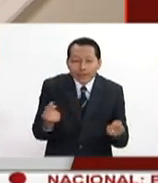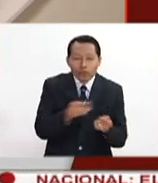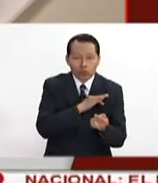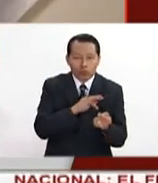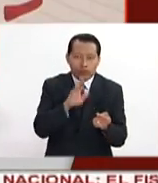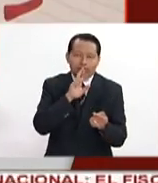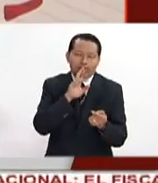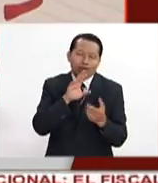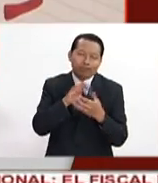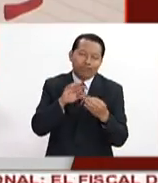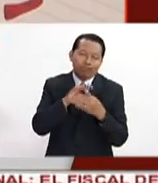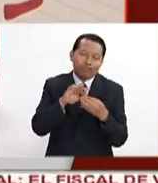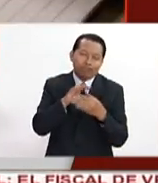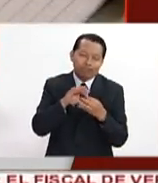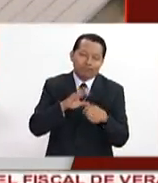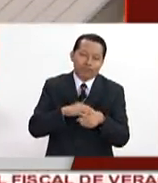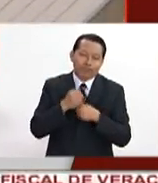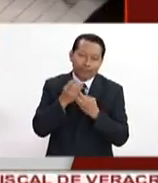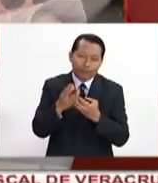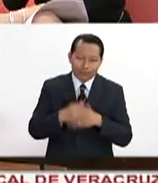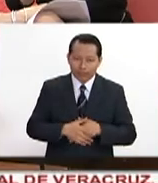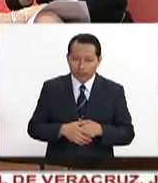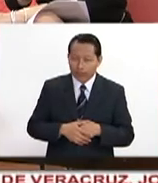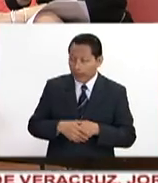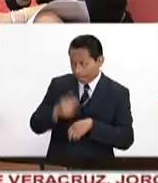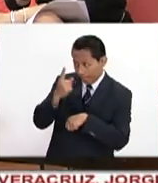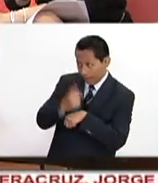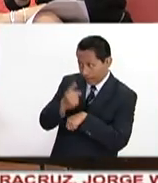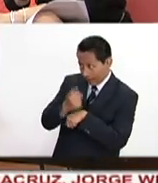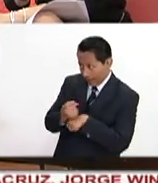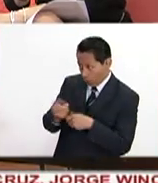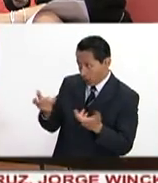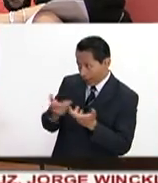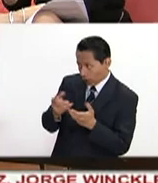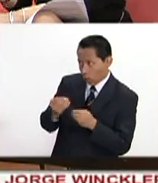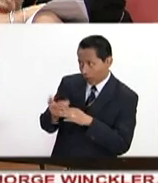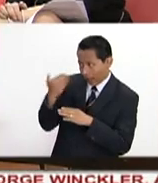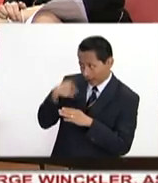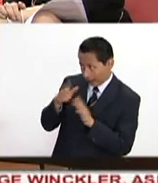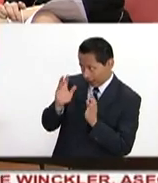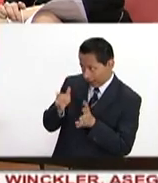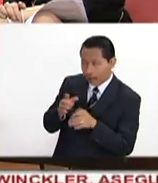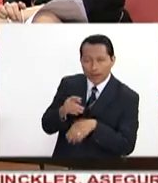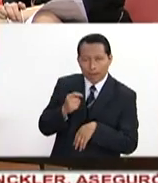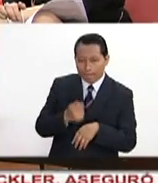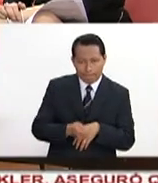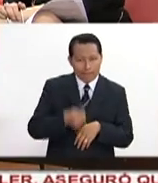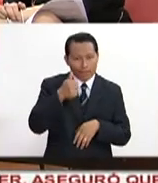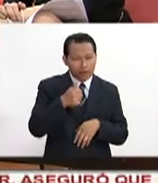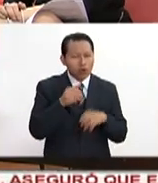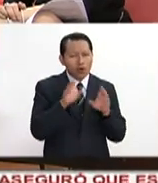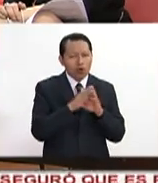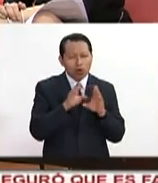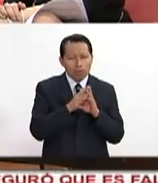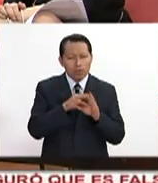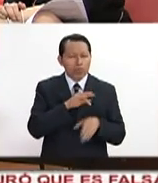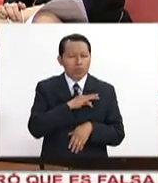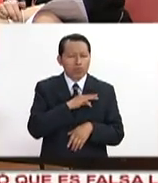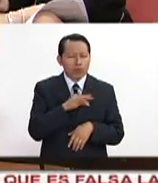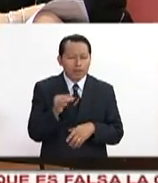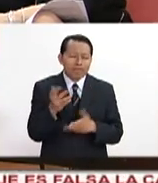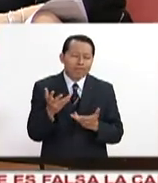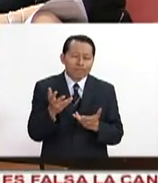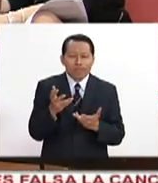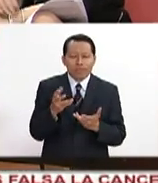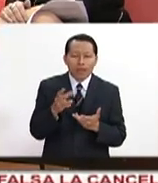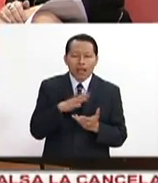estos derechos. ¿Es el primer ejercicio que van a hacer o ya han hecho otros? Es el primero. El primero, correcto. Entonces,